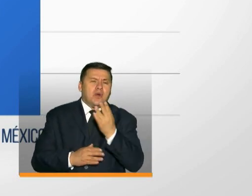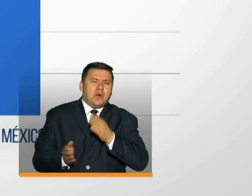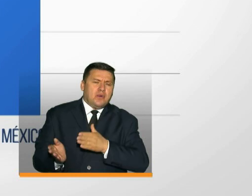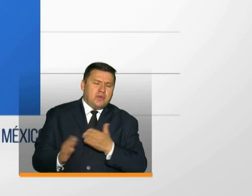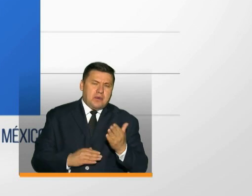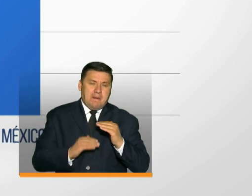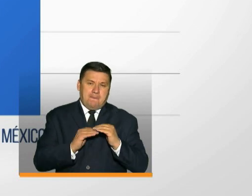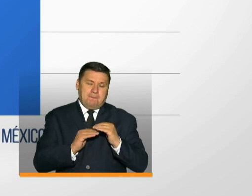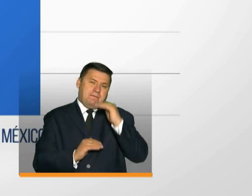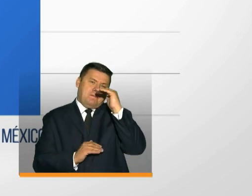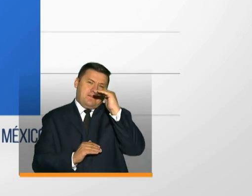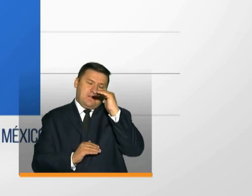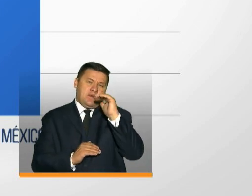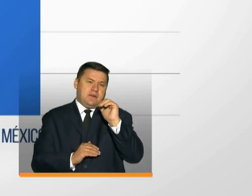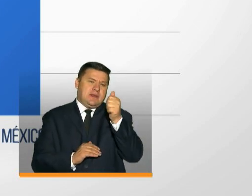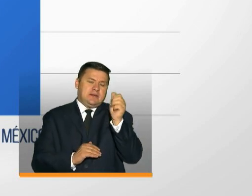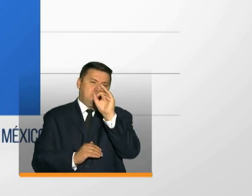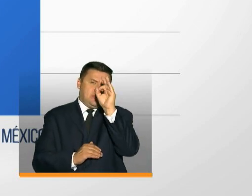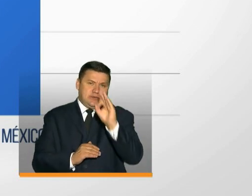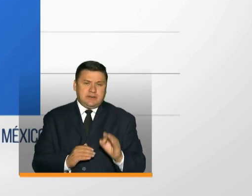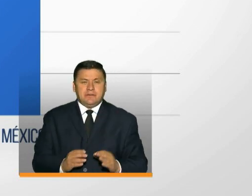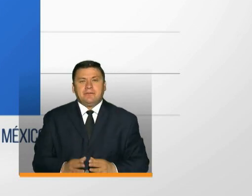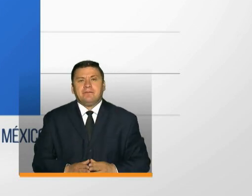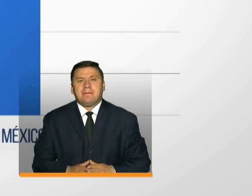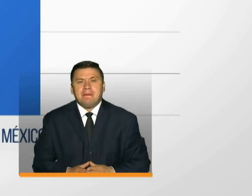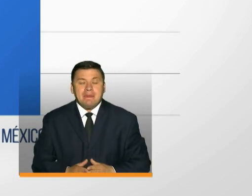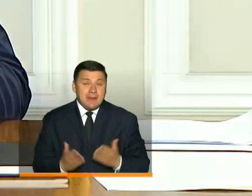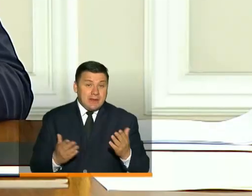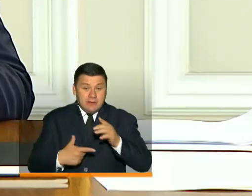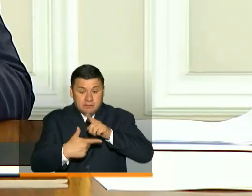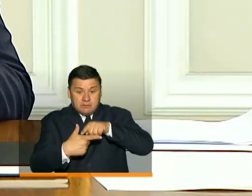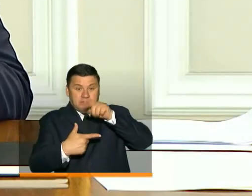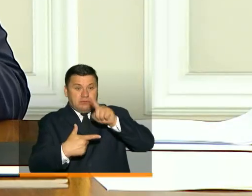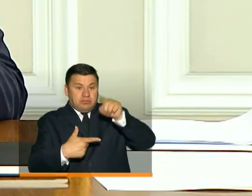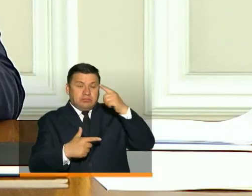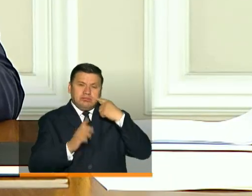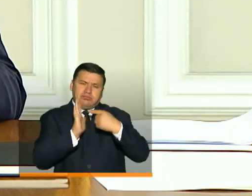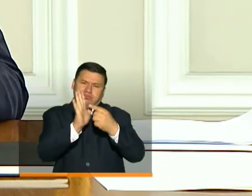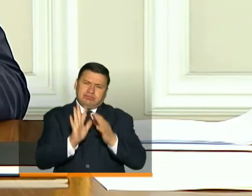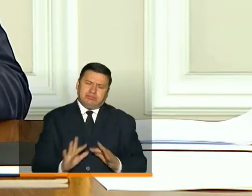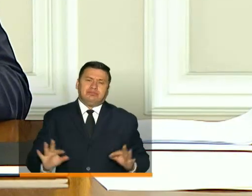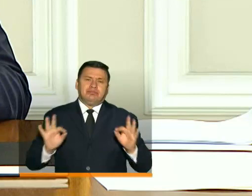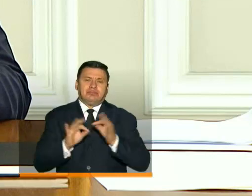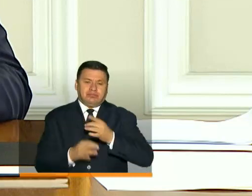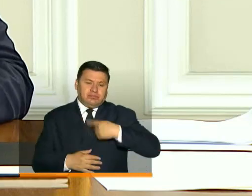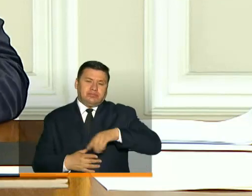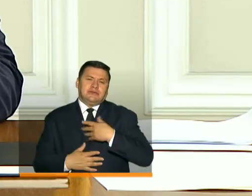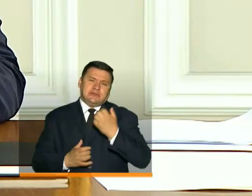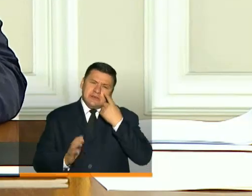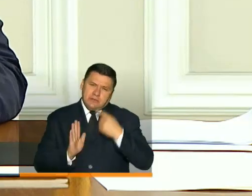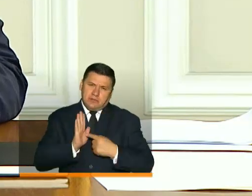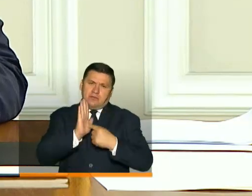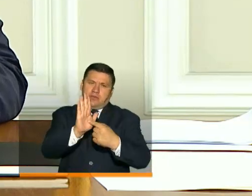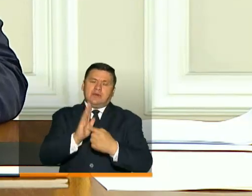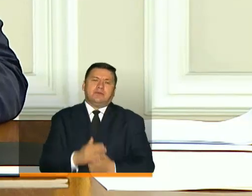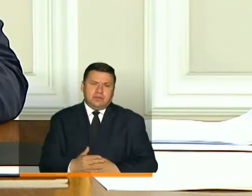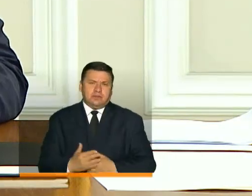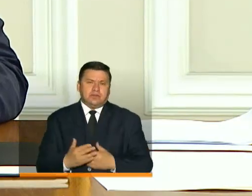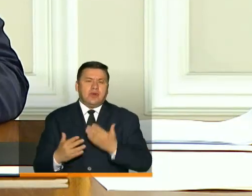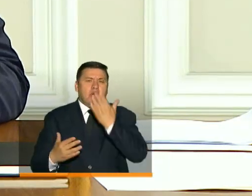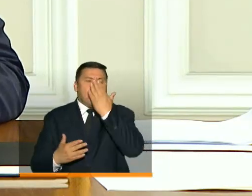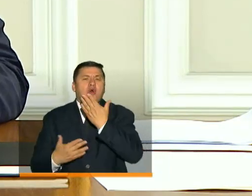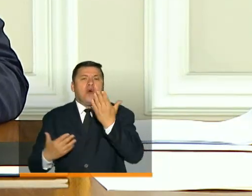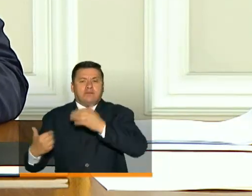letalidad superior al 10%. Ese indicador también relevante. Lo otro que quiero mostrar es cómo se